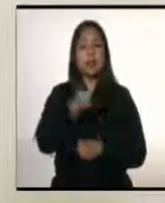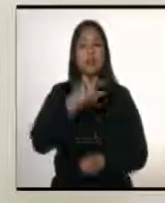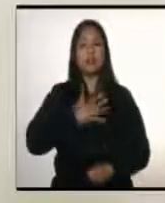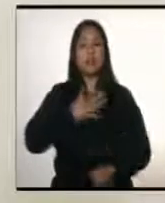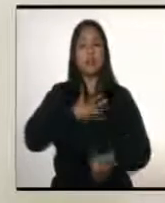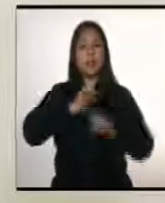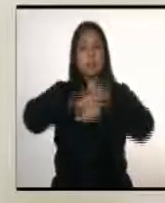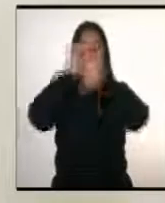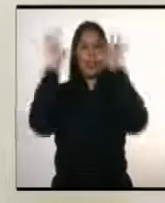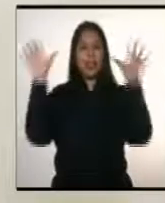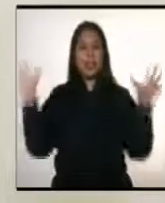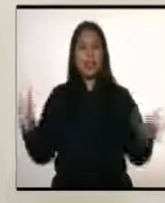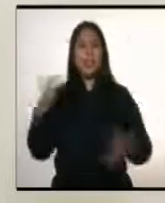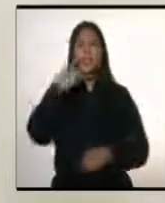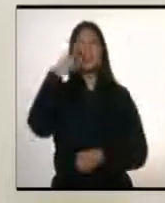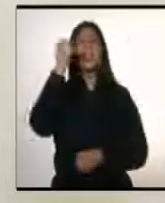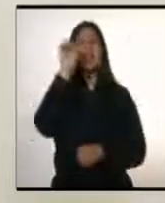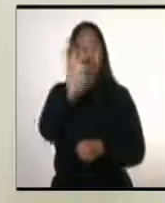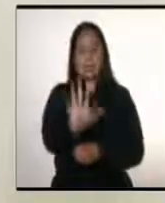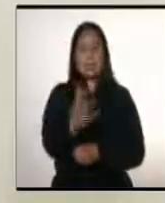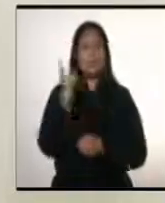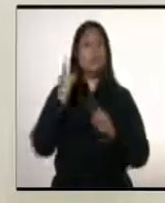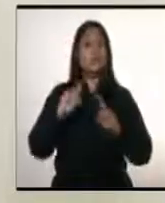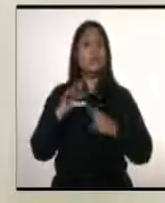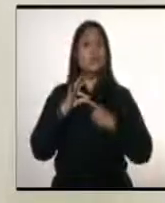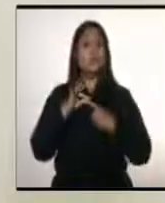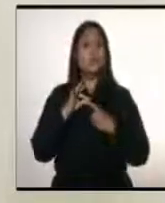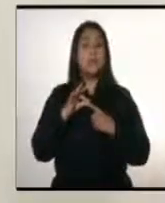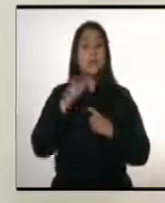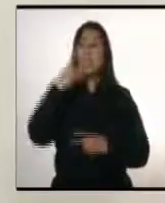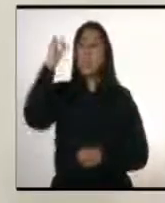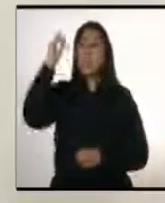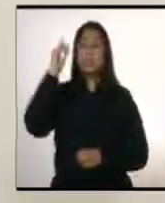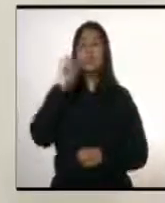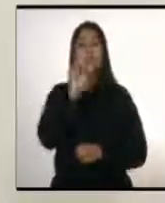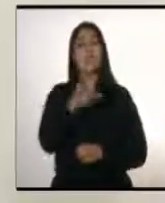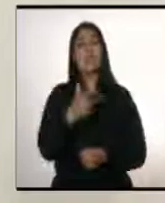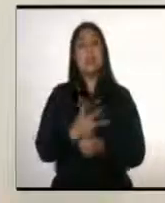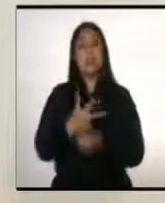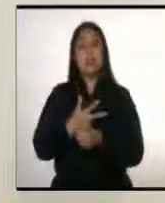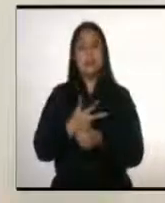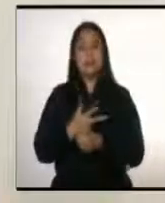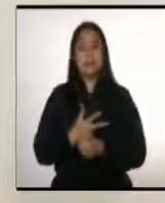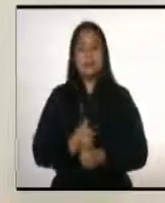nombre es inmortal. Que Dios les bendiga, pero especialmente que Dios bendiga a Guatemala.